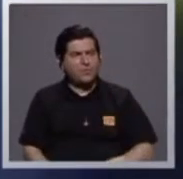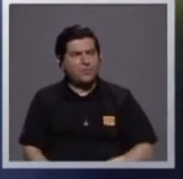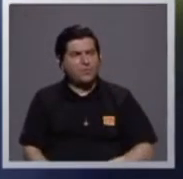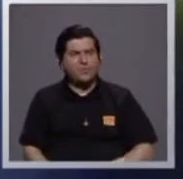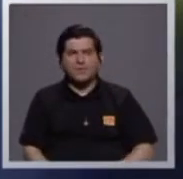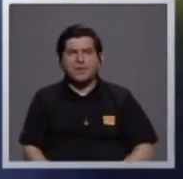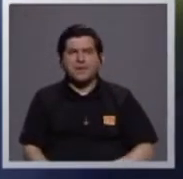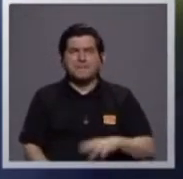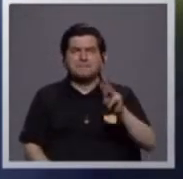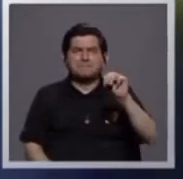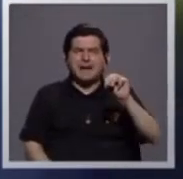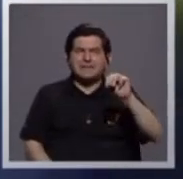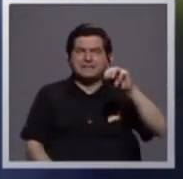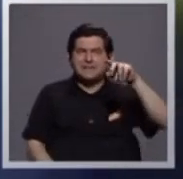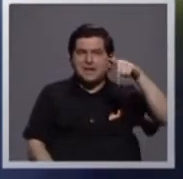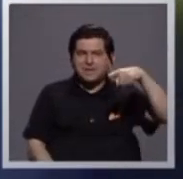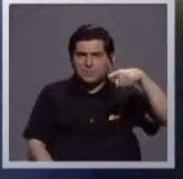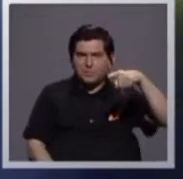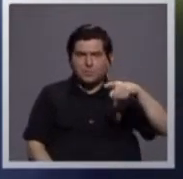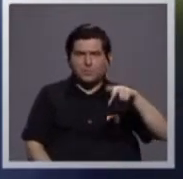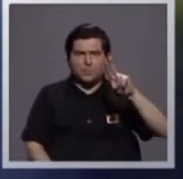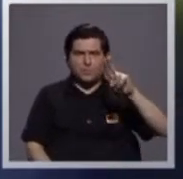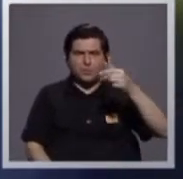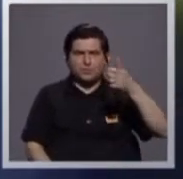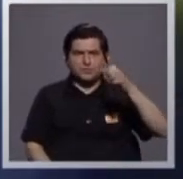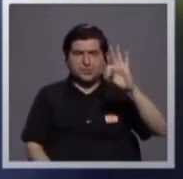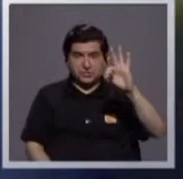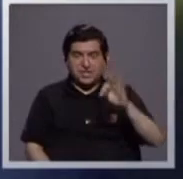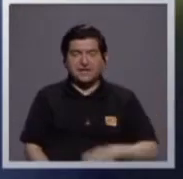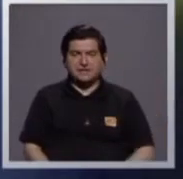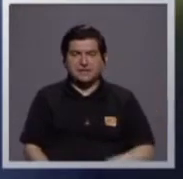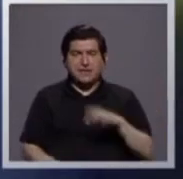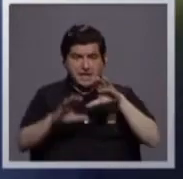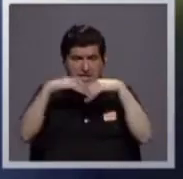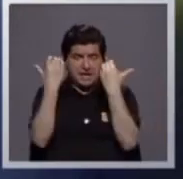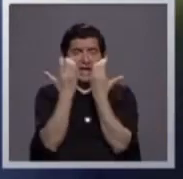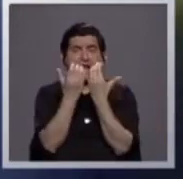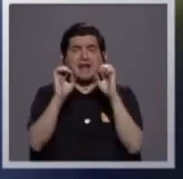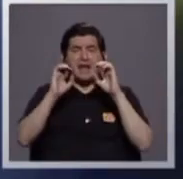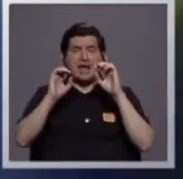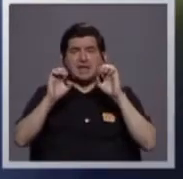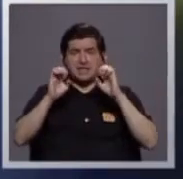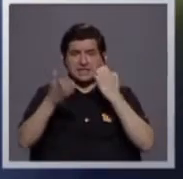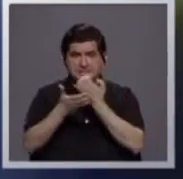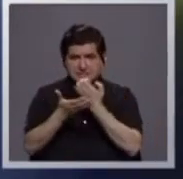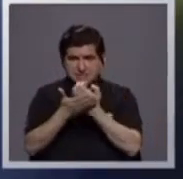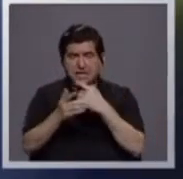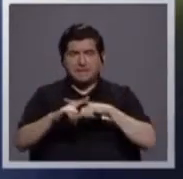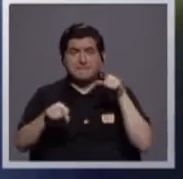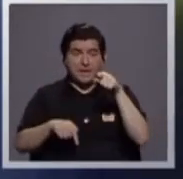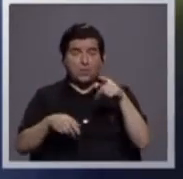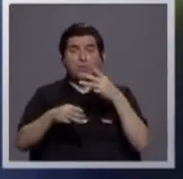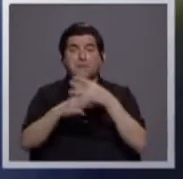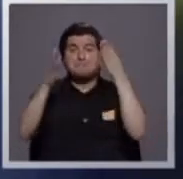Martín Puchet que aunque dé clases de economía, me parece que es básicamente un matemático,